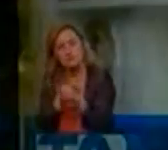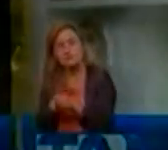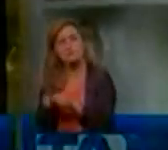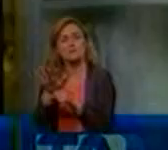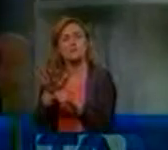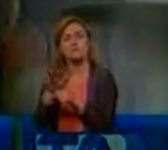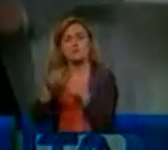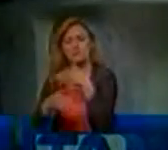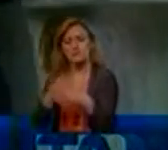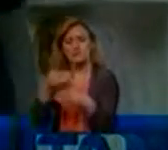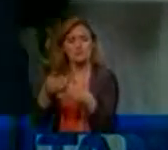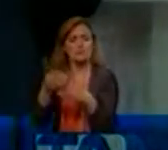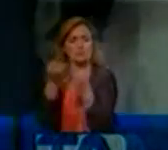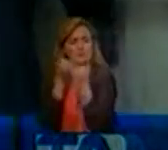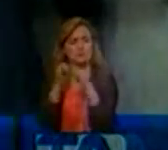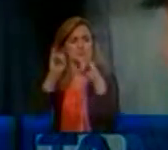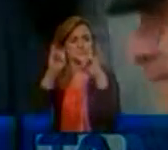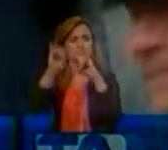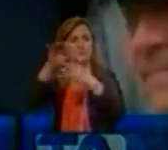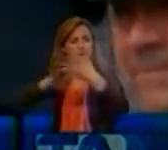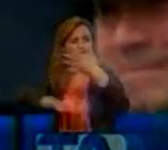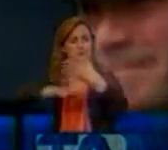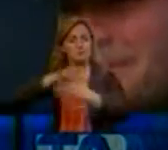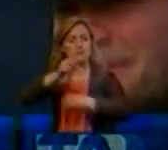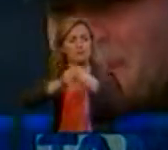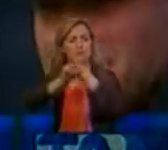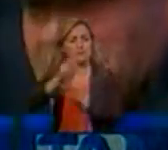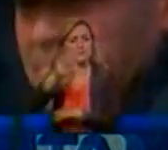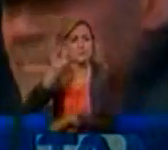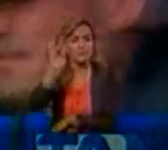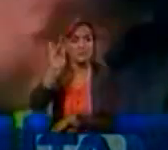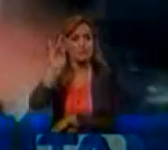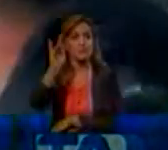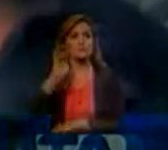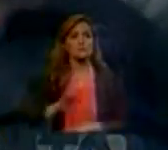proceso independentista catalán en 2017. Angie Torres, 24 horas.